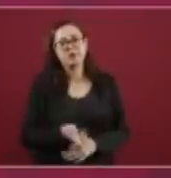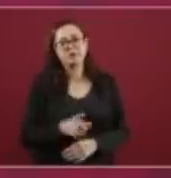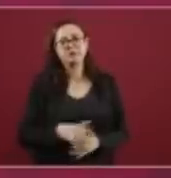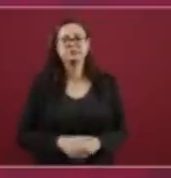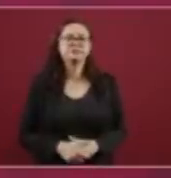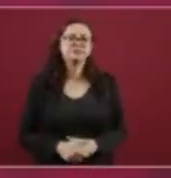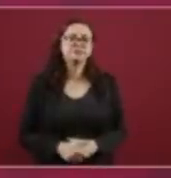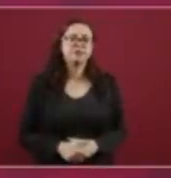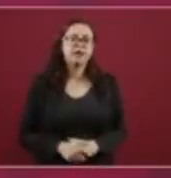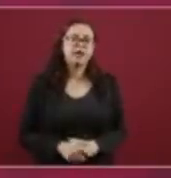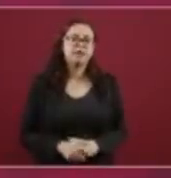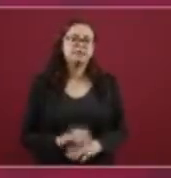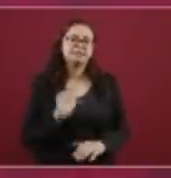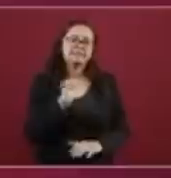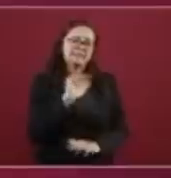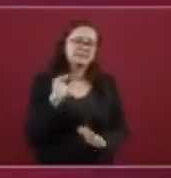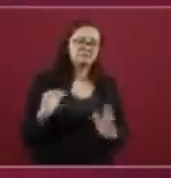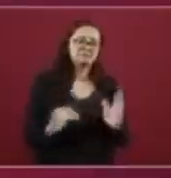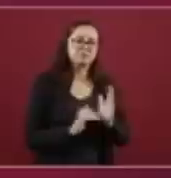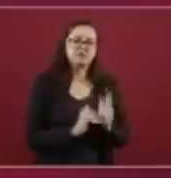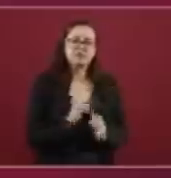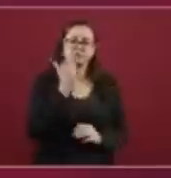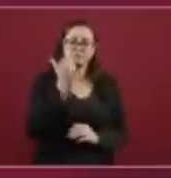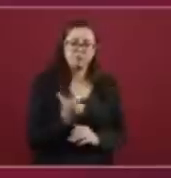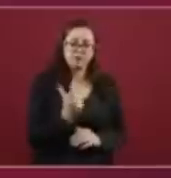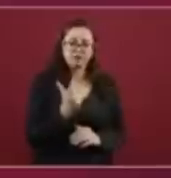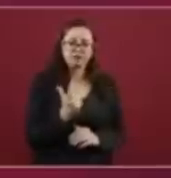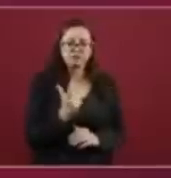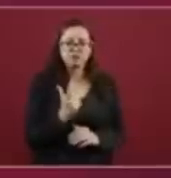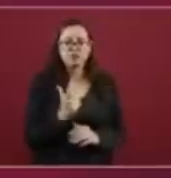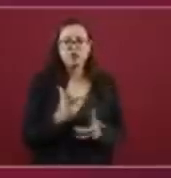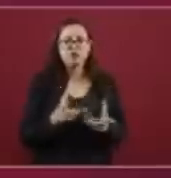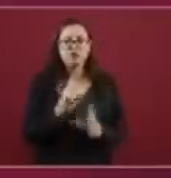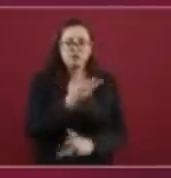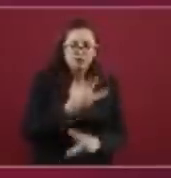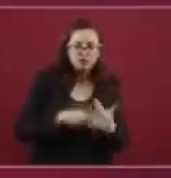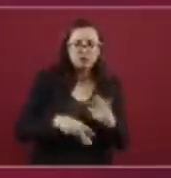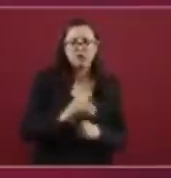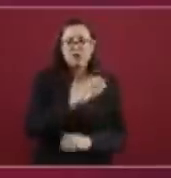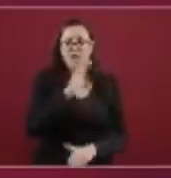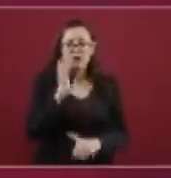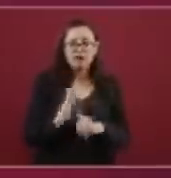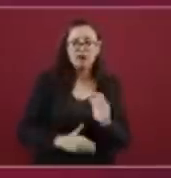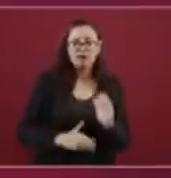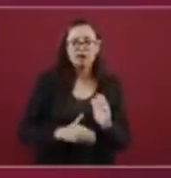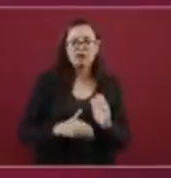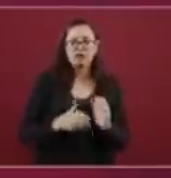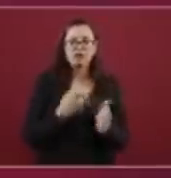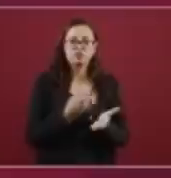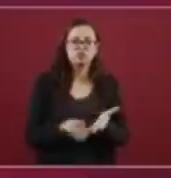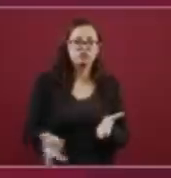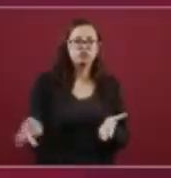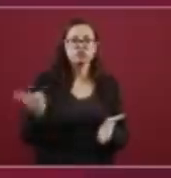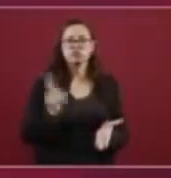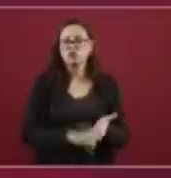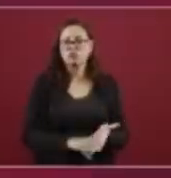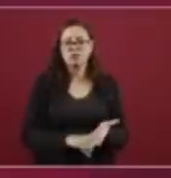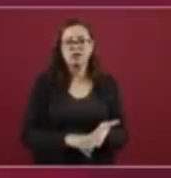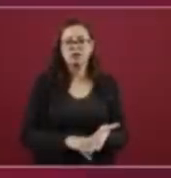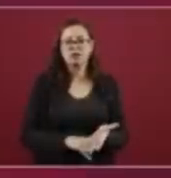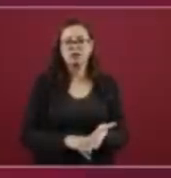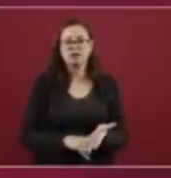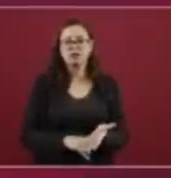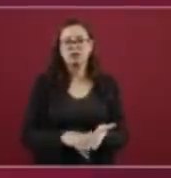de 6,000 pesos. Terminan de pagar esos 6,000 y se les entregan en